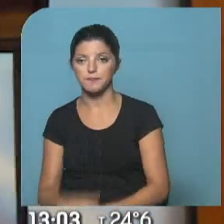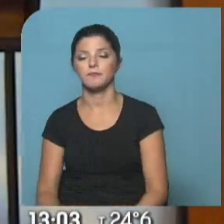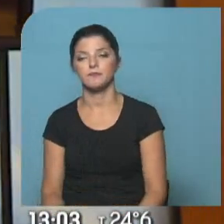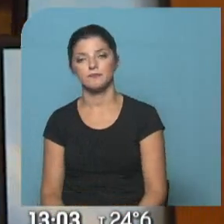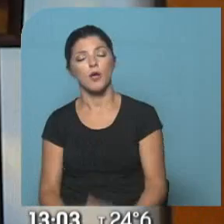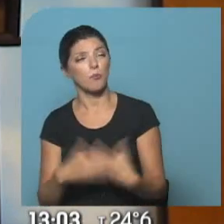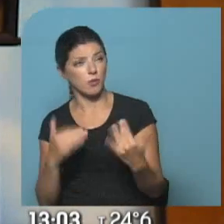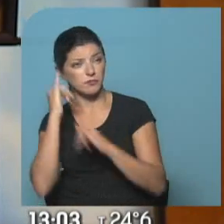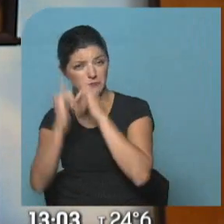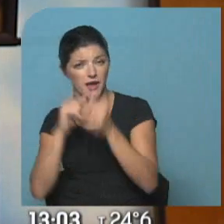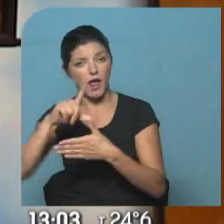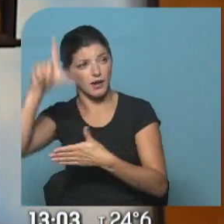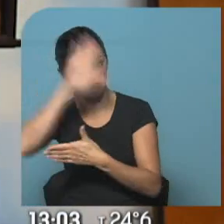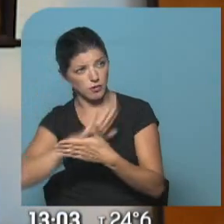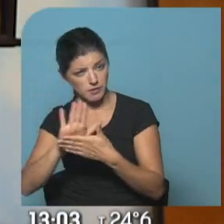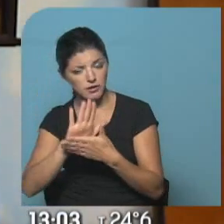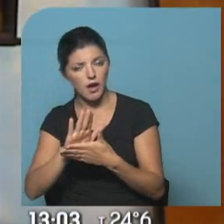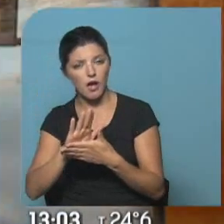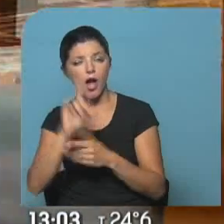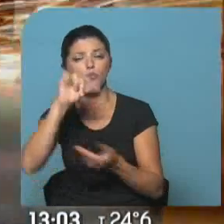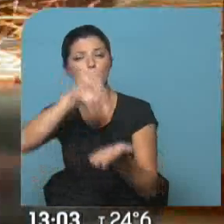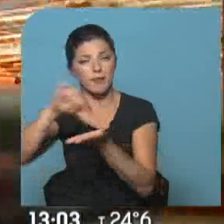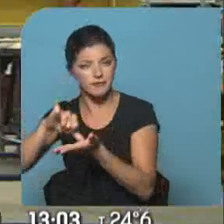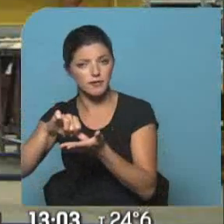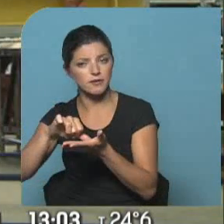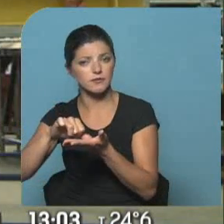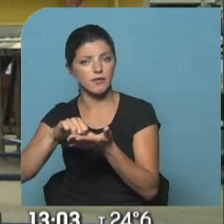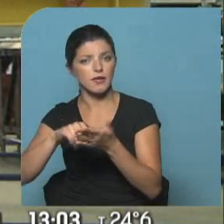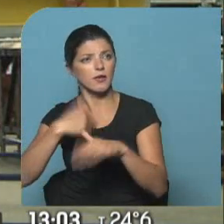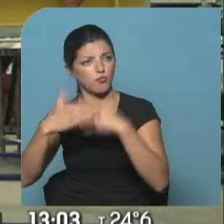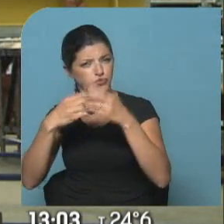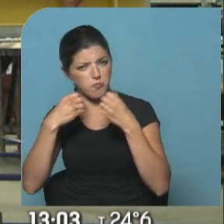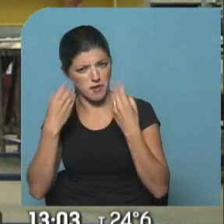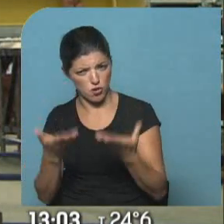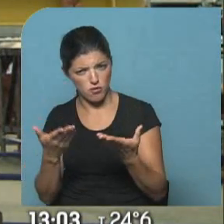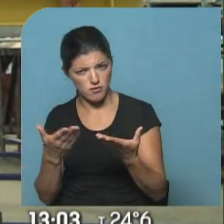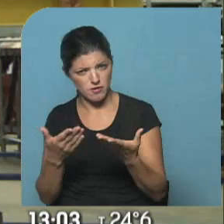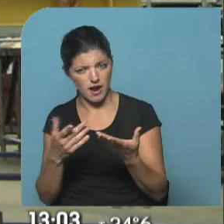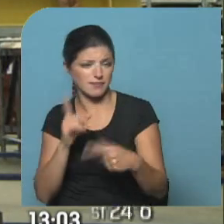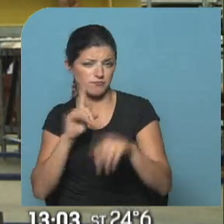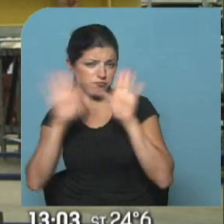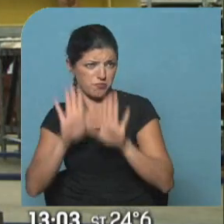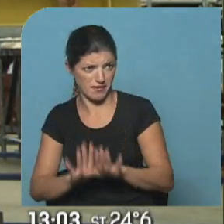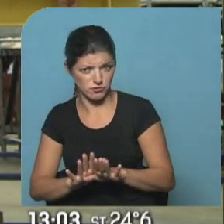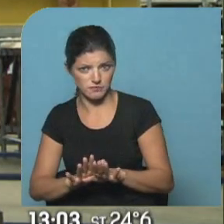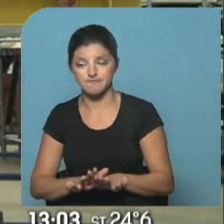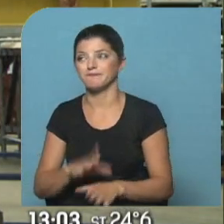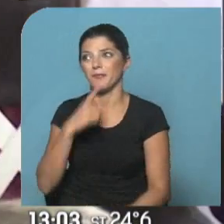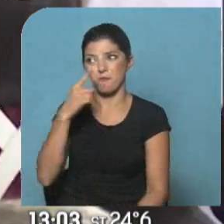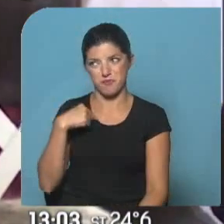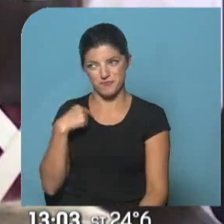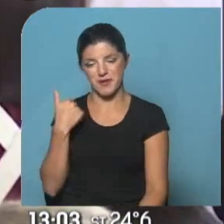decir que hay países más sensatos que otros a la hora de armarse, por ejemplo? Es muy buena pregunta,